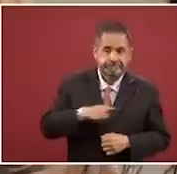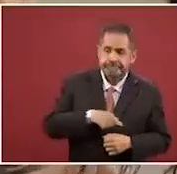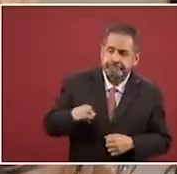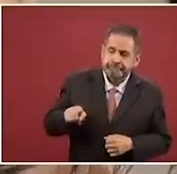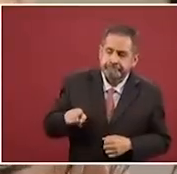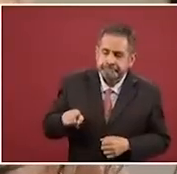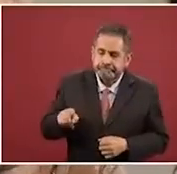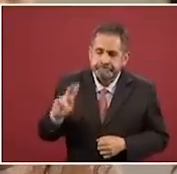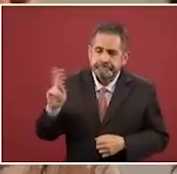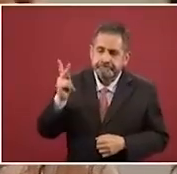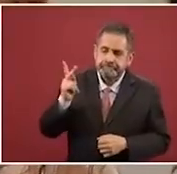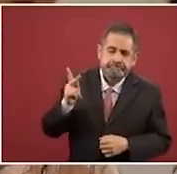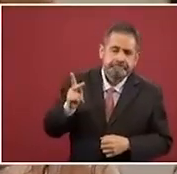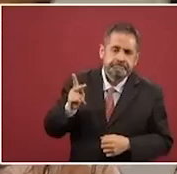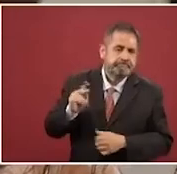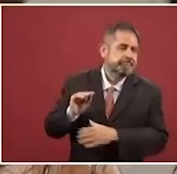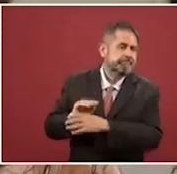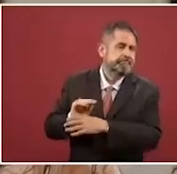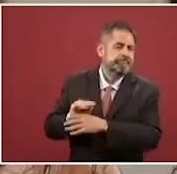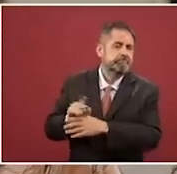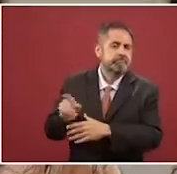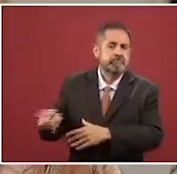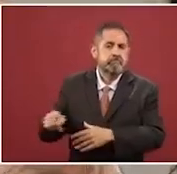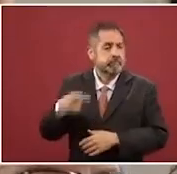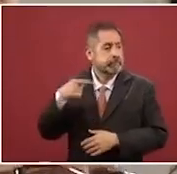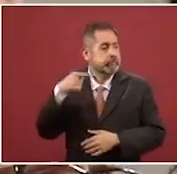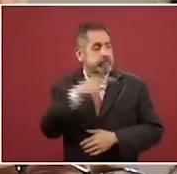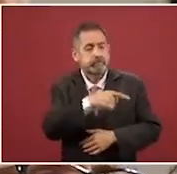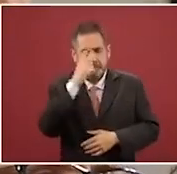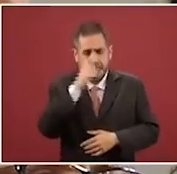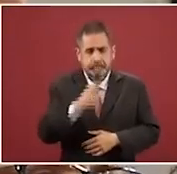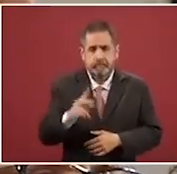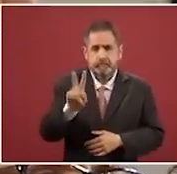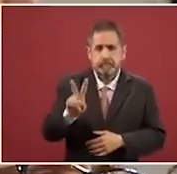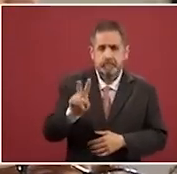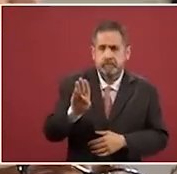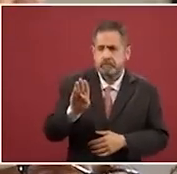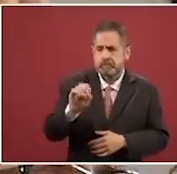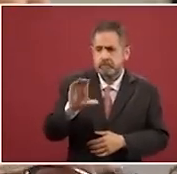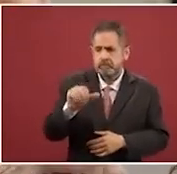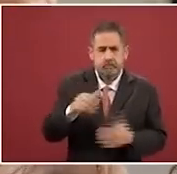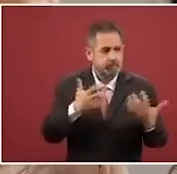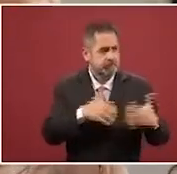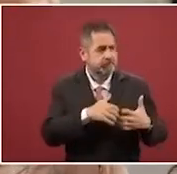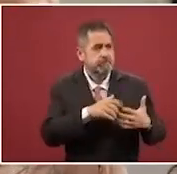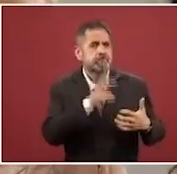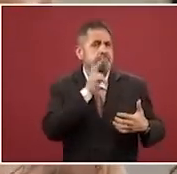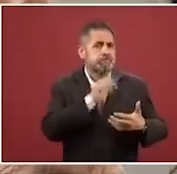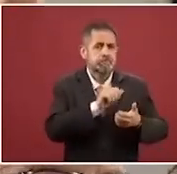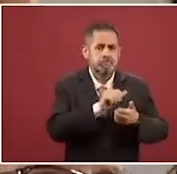para la construcción de Dos Bocas. Ellos le piden